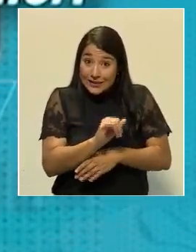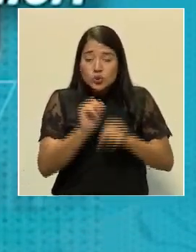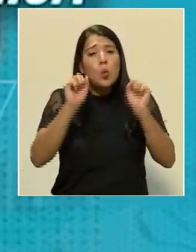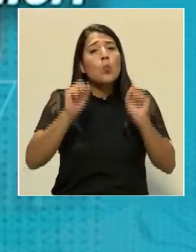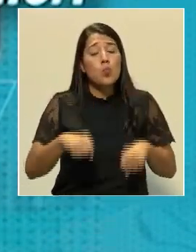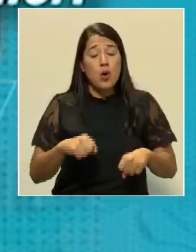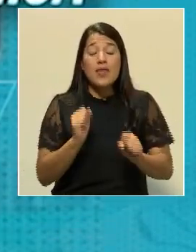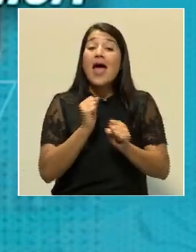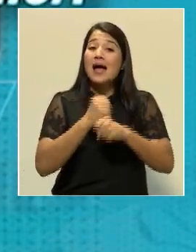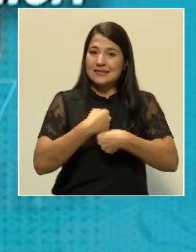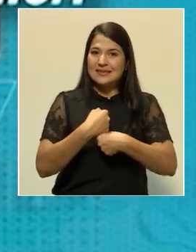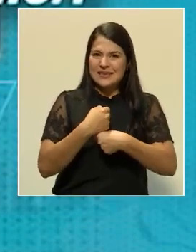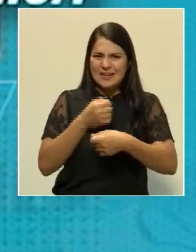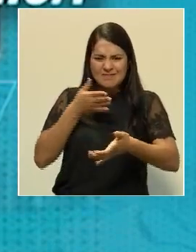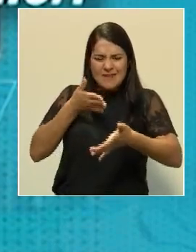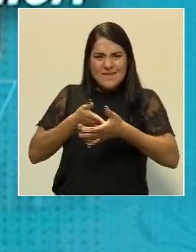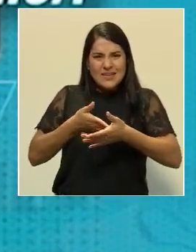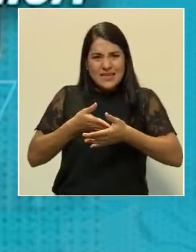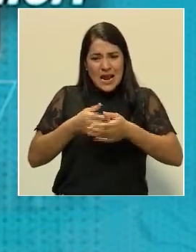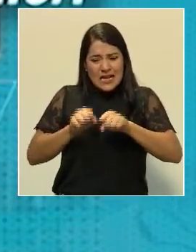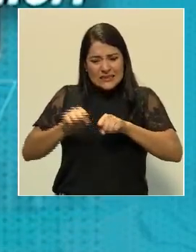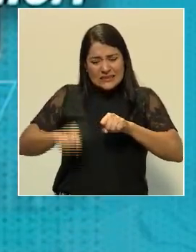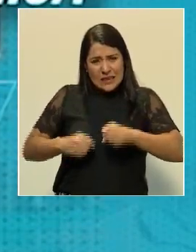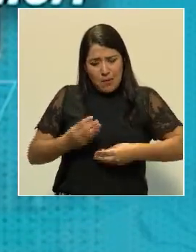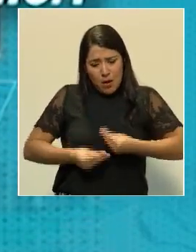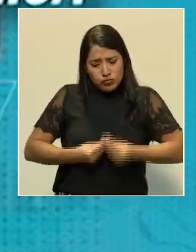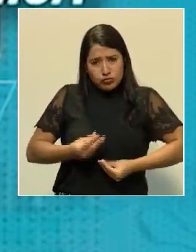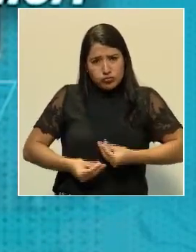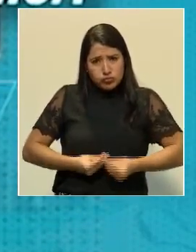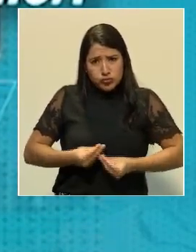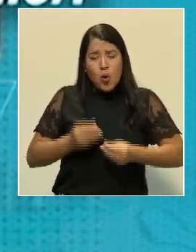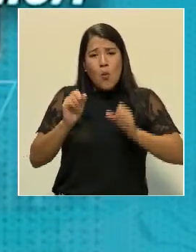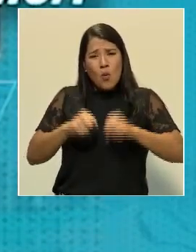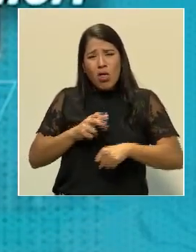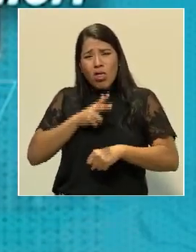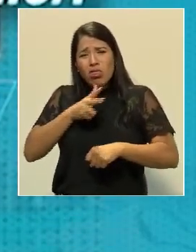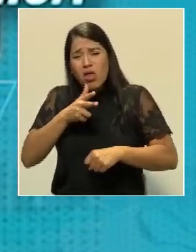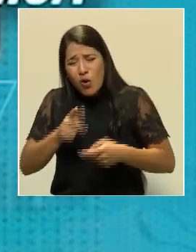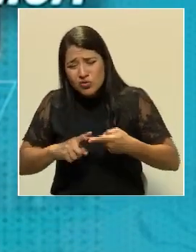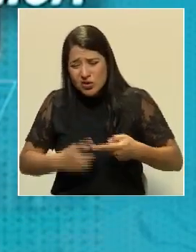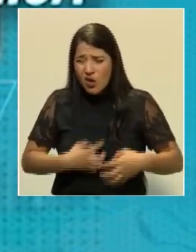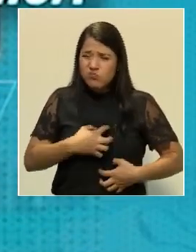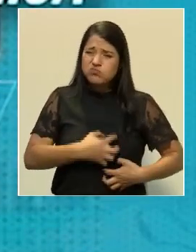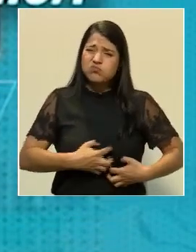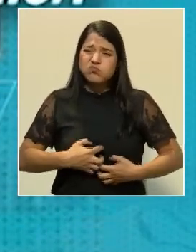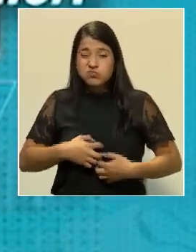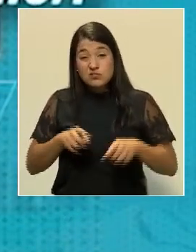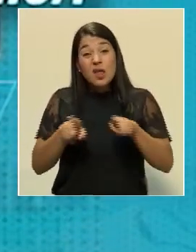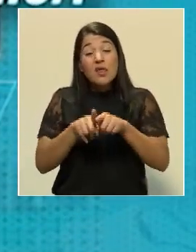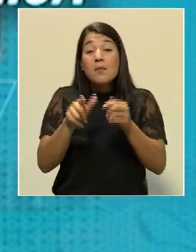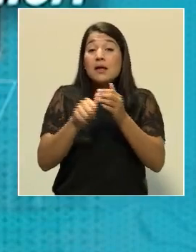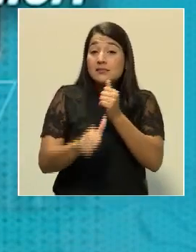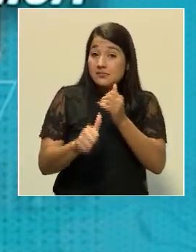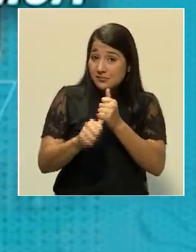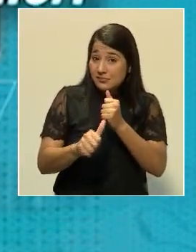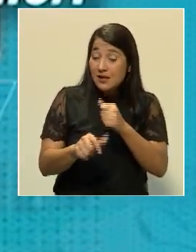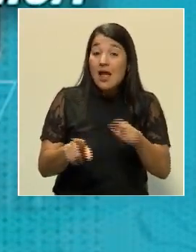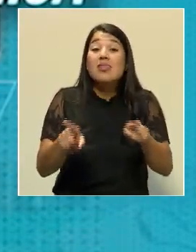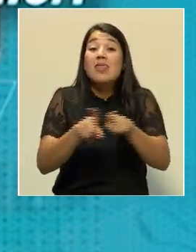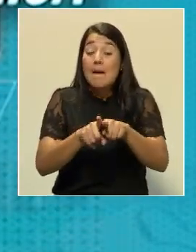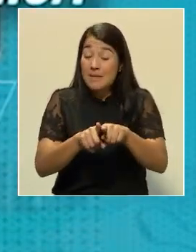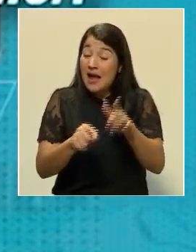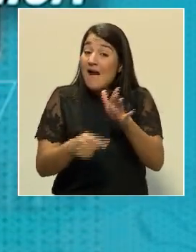causar una grave irritación del sistema digestivo, generando náuseas, vómitos y diarreas. Además, posibles